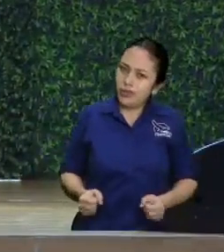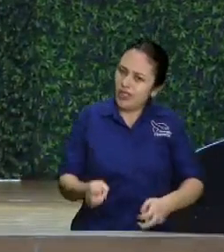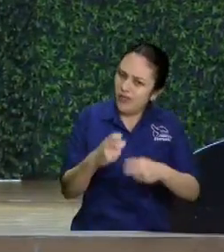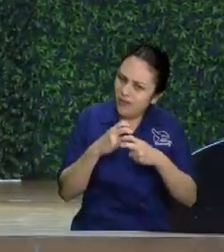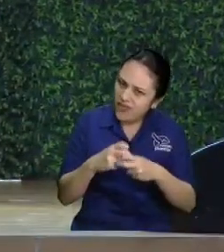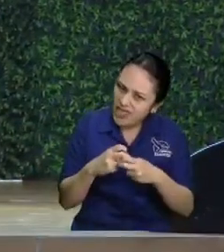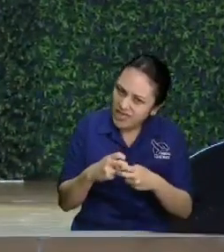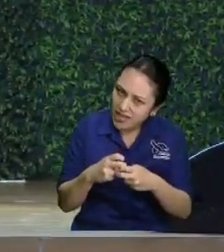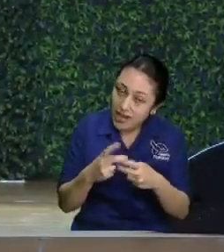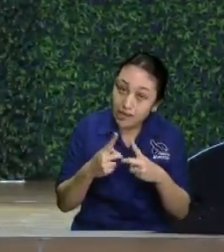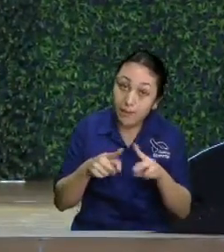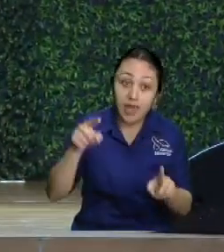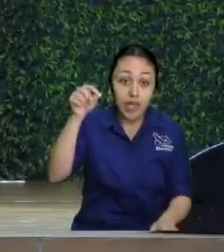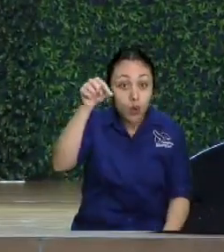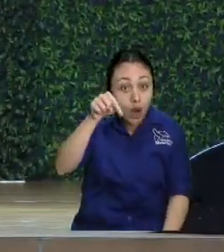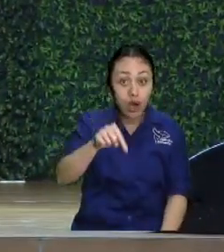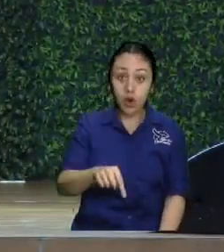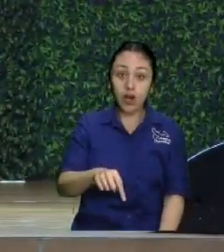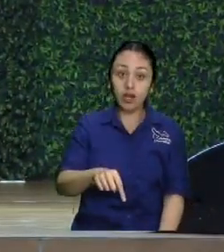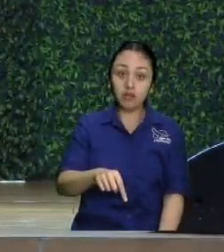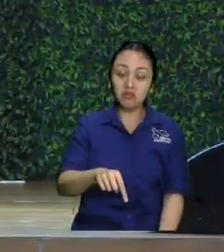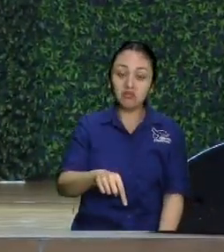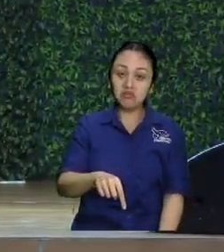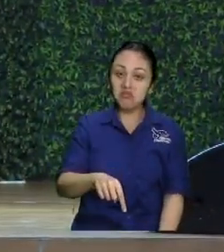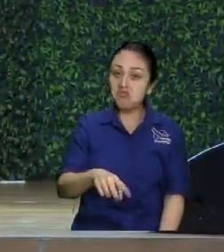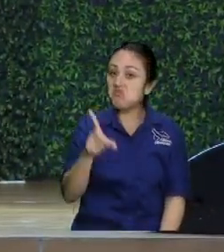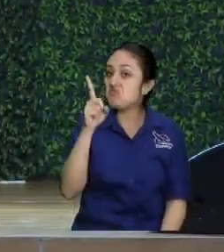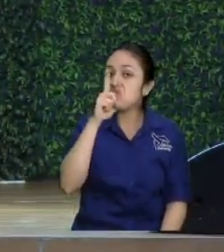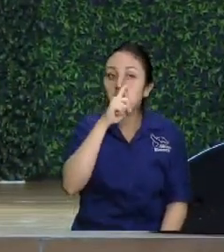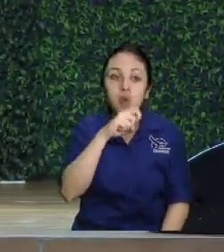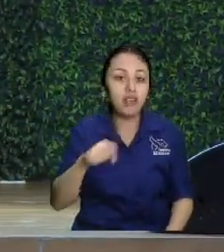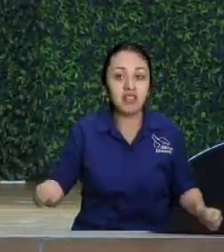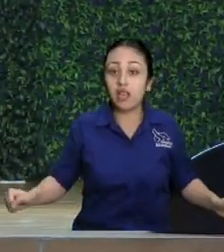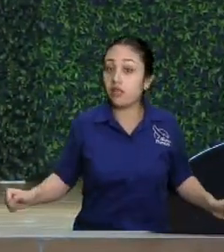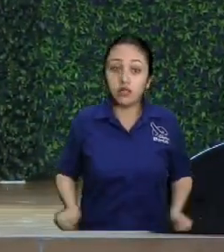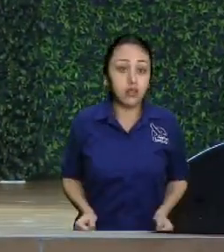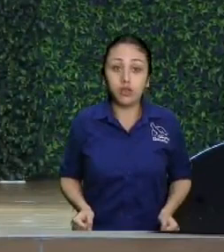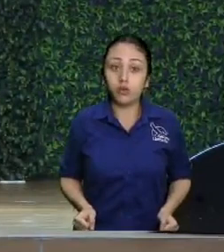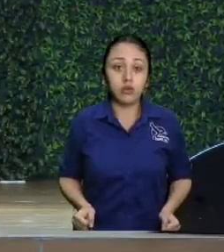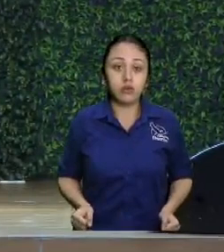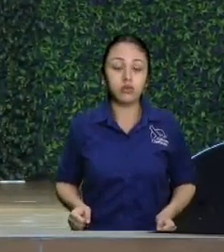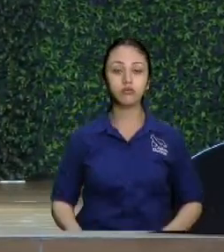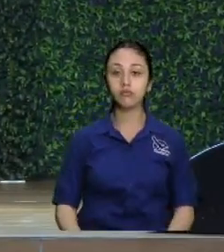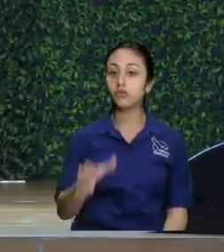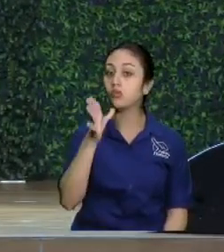el síndrome del niño emperador. Entonces, no se le puede decir nada a los niños.